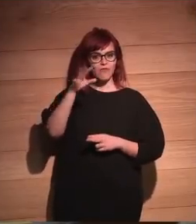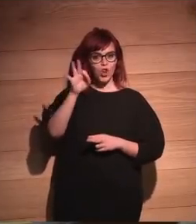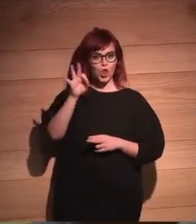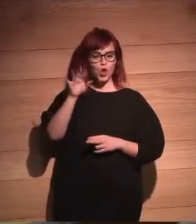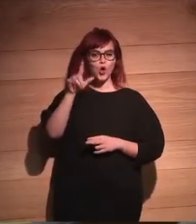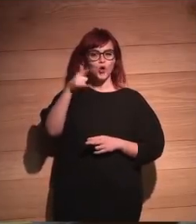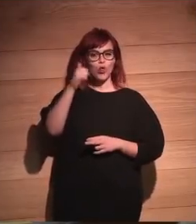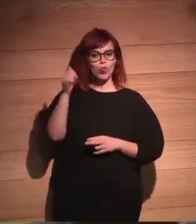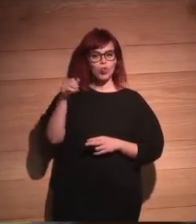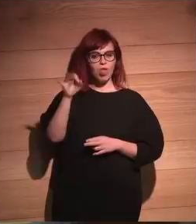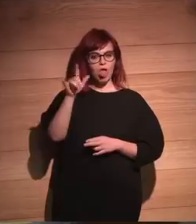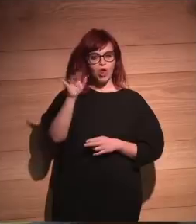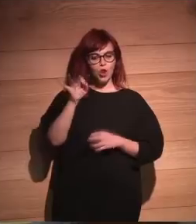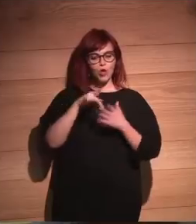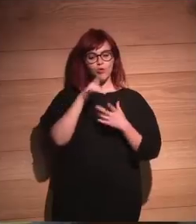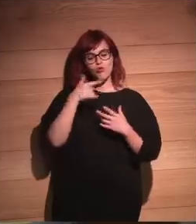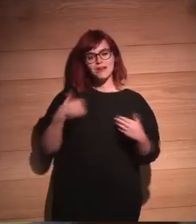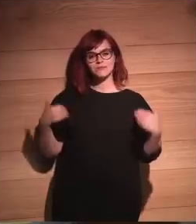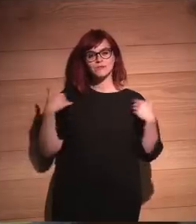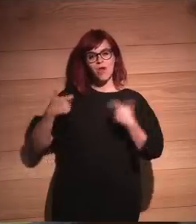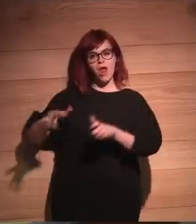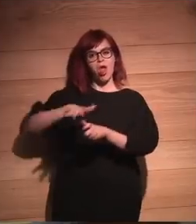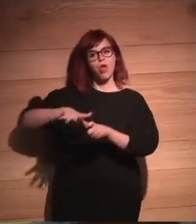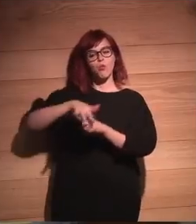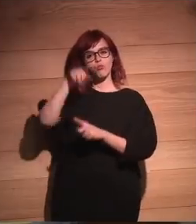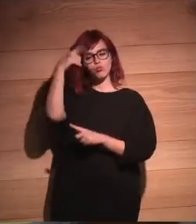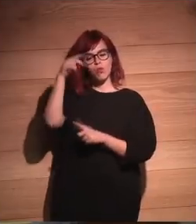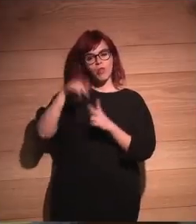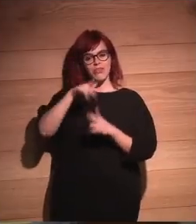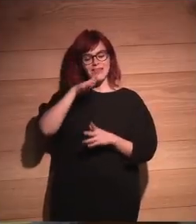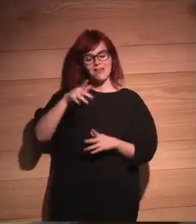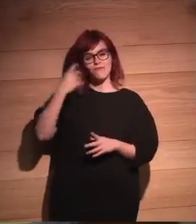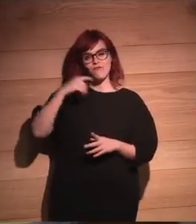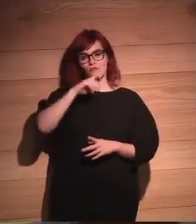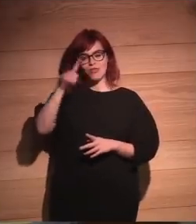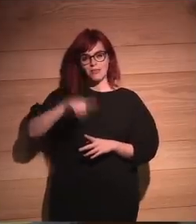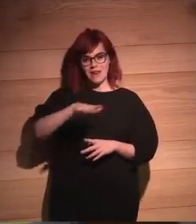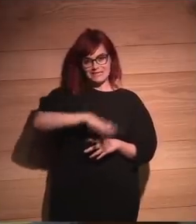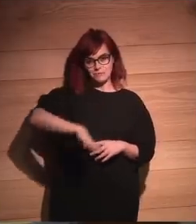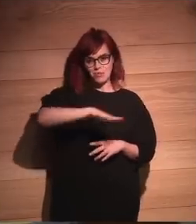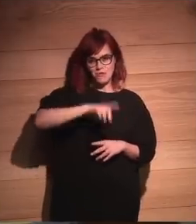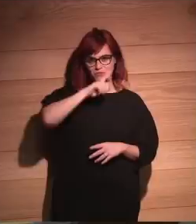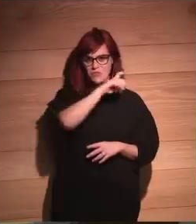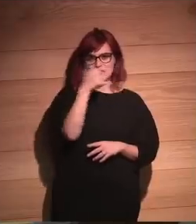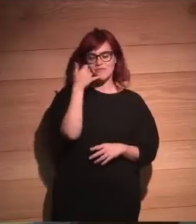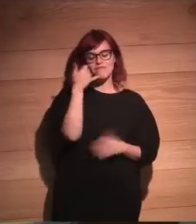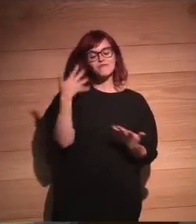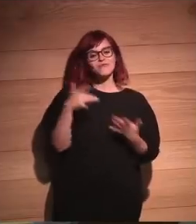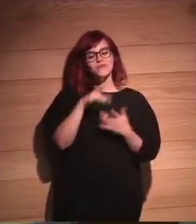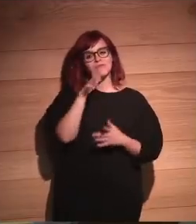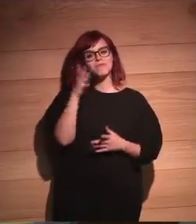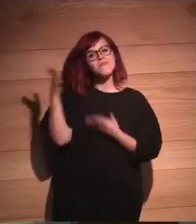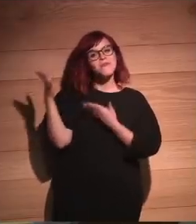soy responsable del área de cultura de la Fundación y del espacio Fundación Telefónica y bueno, quería daros la bienvenida